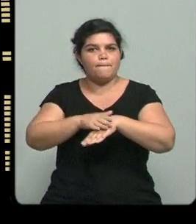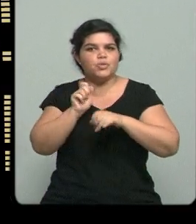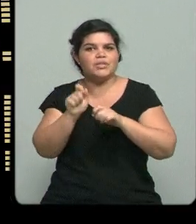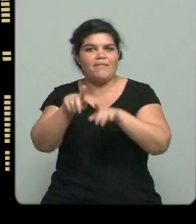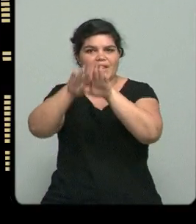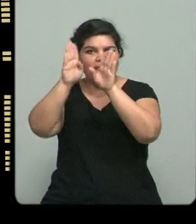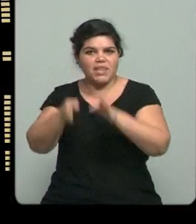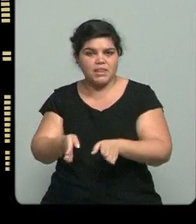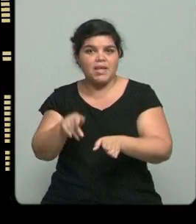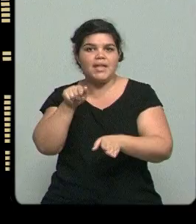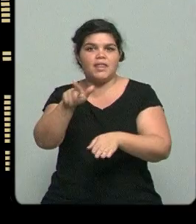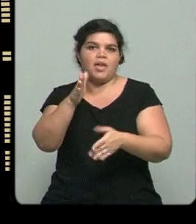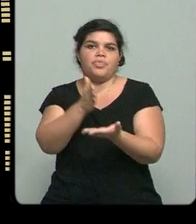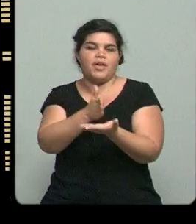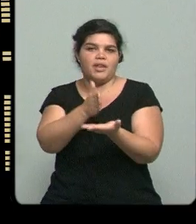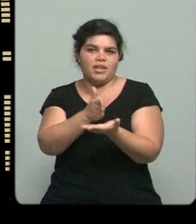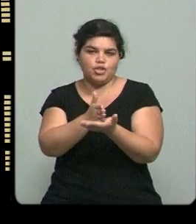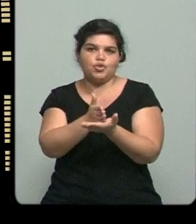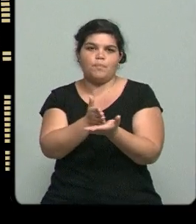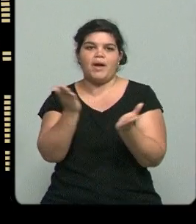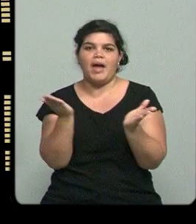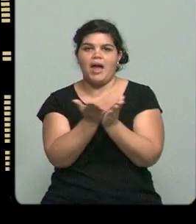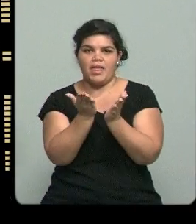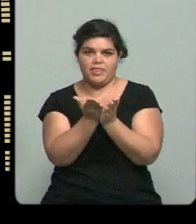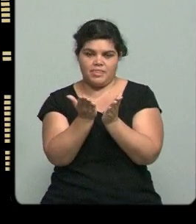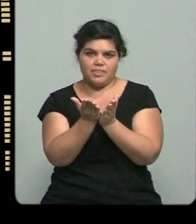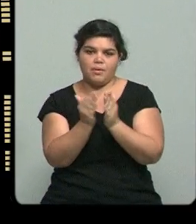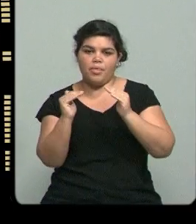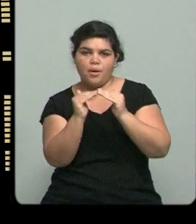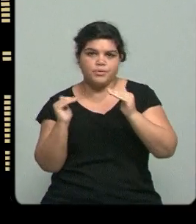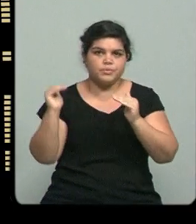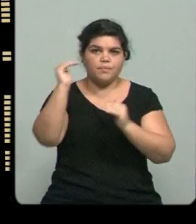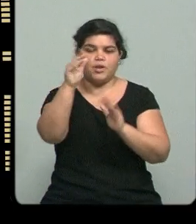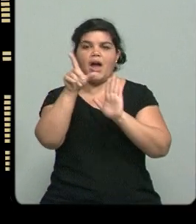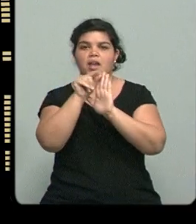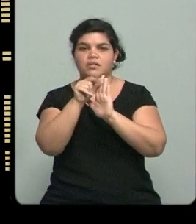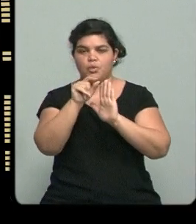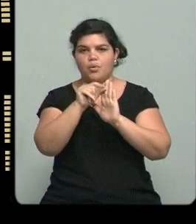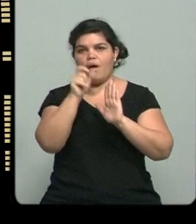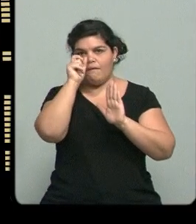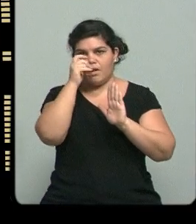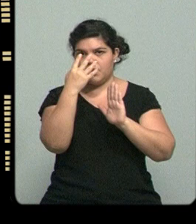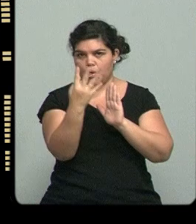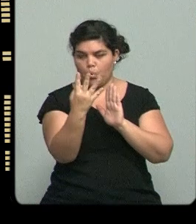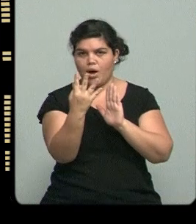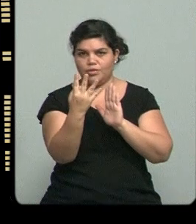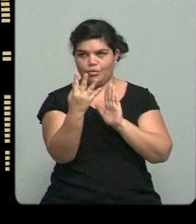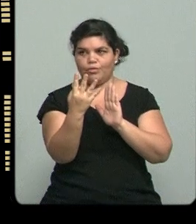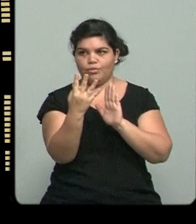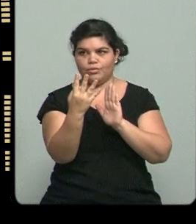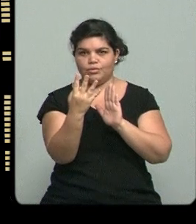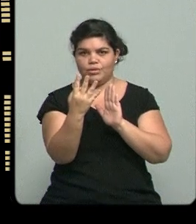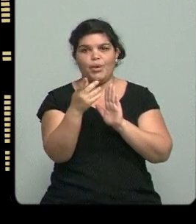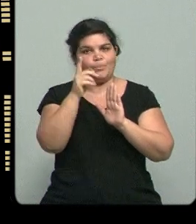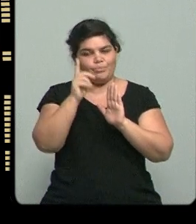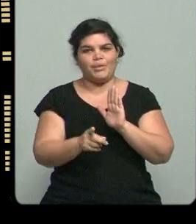el derecho al acceso a la educación superior, que está establecido en el artículo 24 de